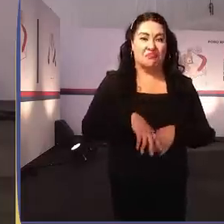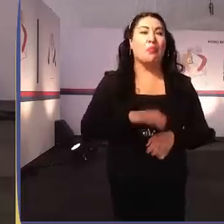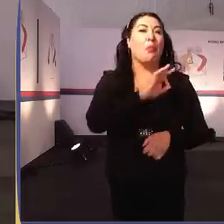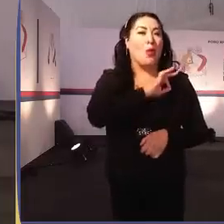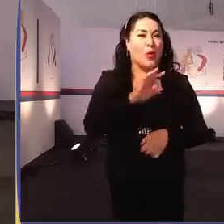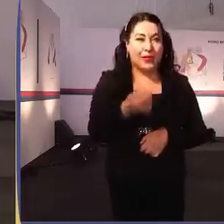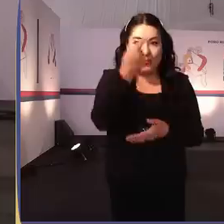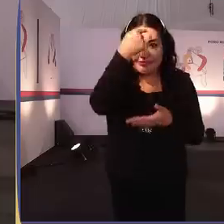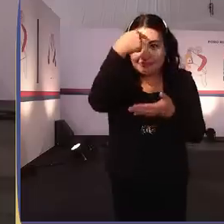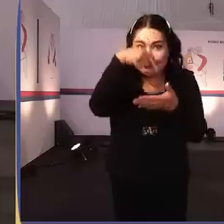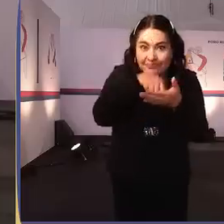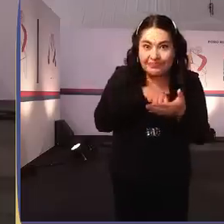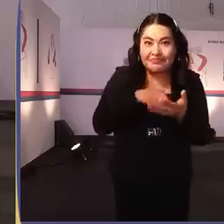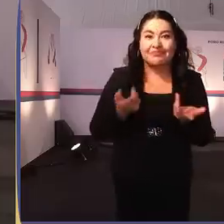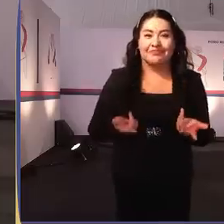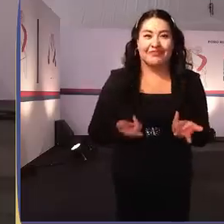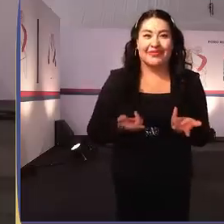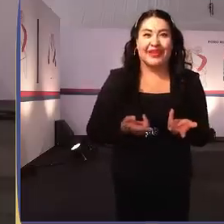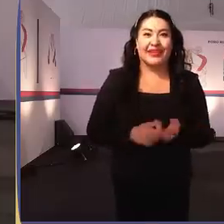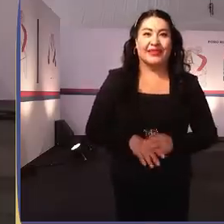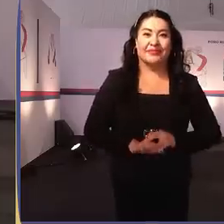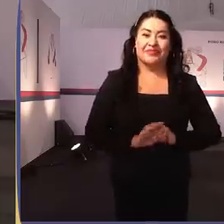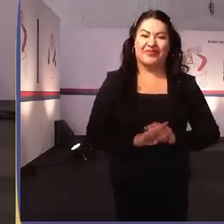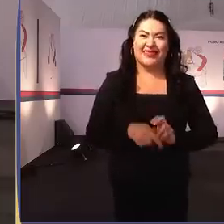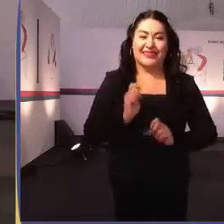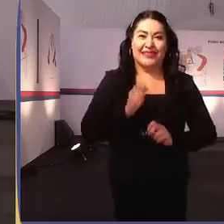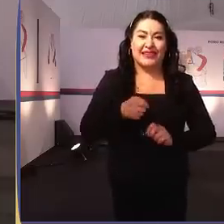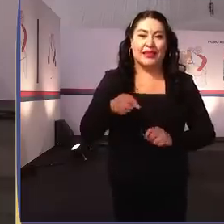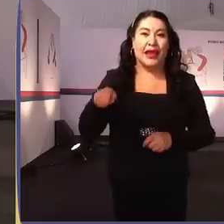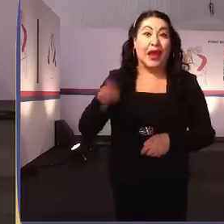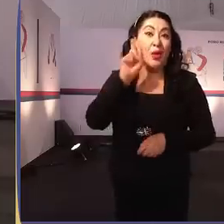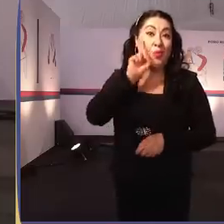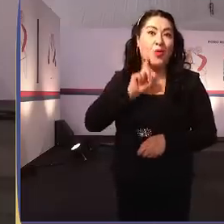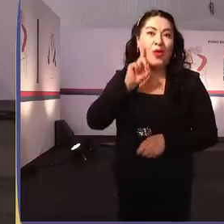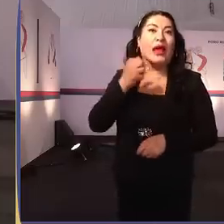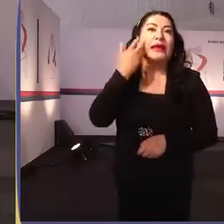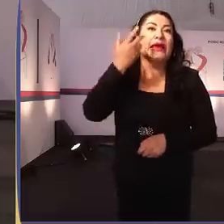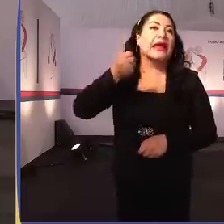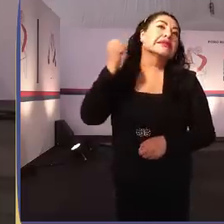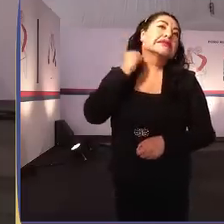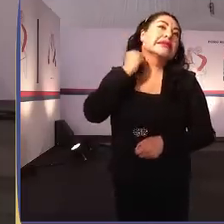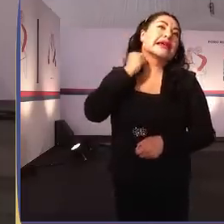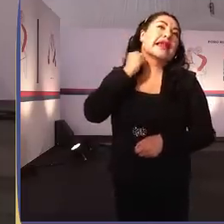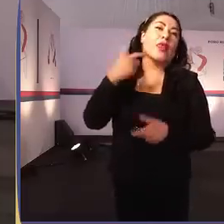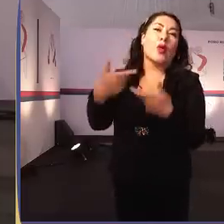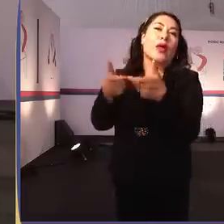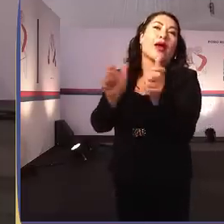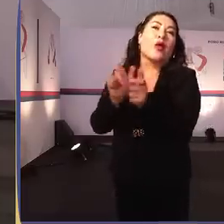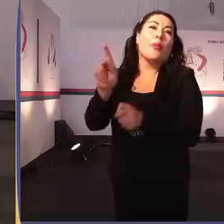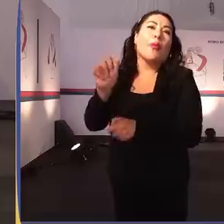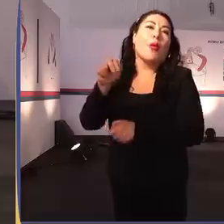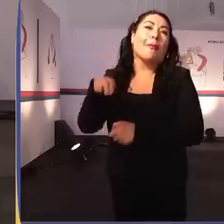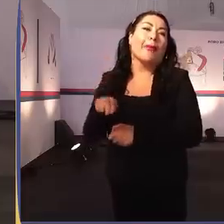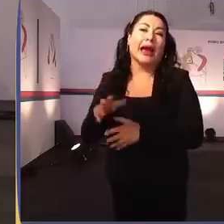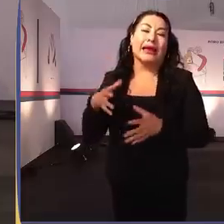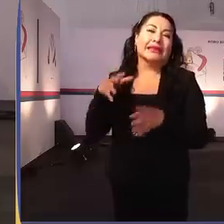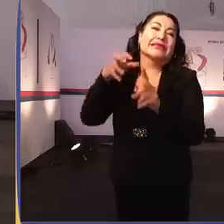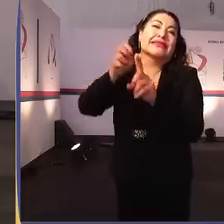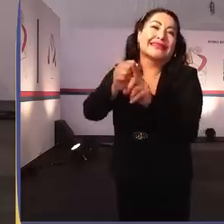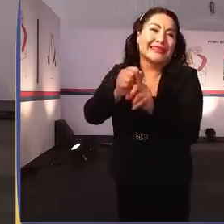punch, pareciera que está haciendo méritos para ser la senadora panista de la que hablábamos, ¿no? En